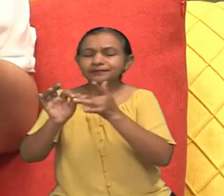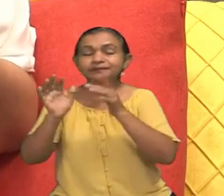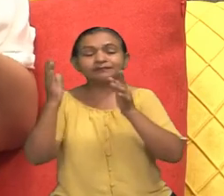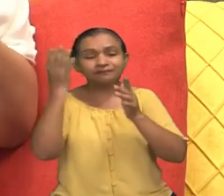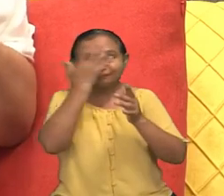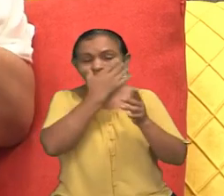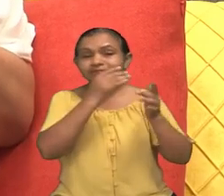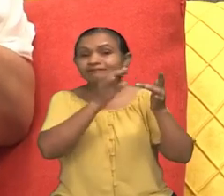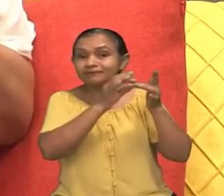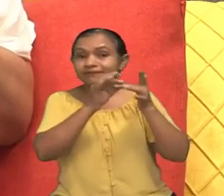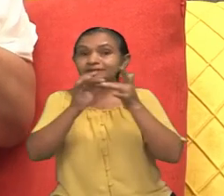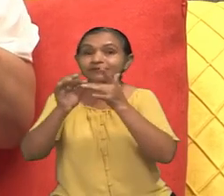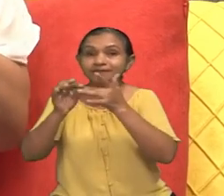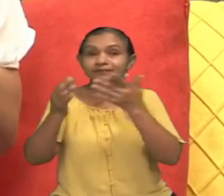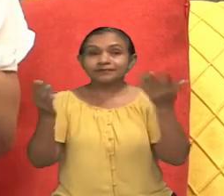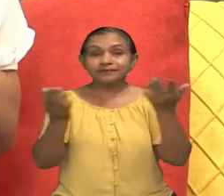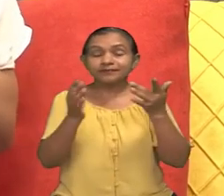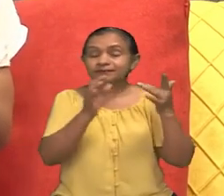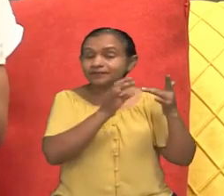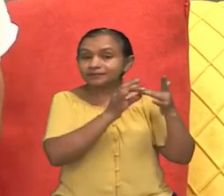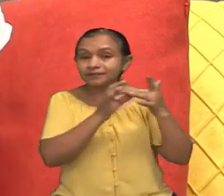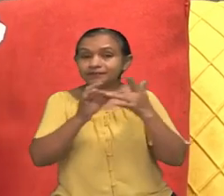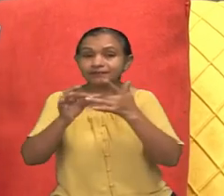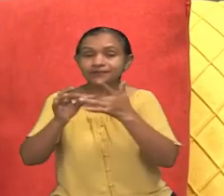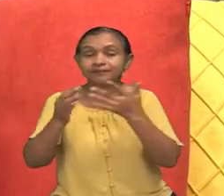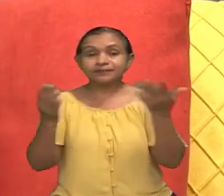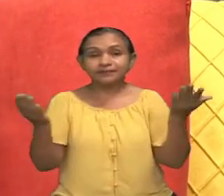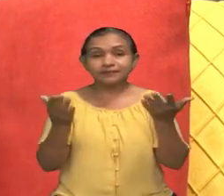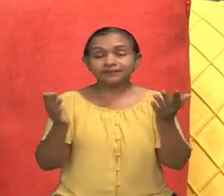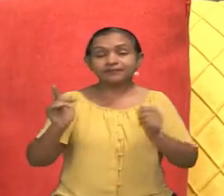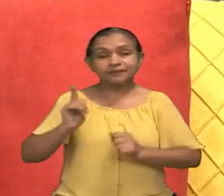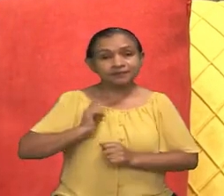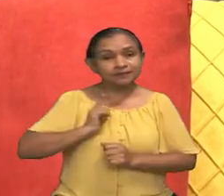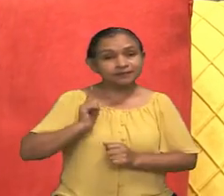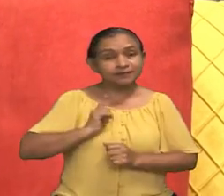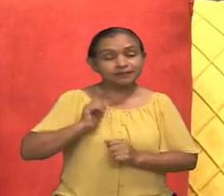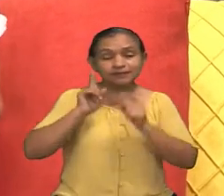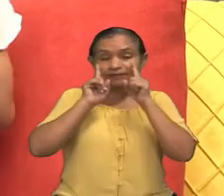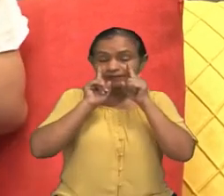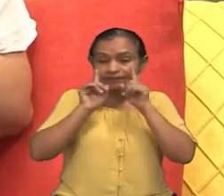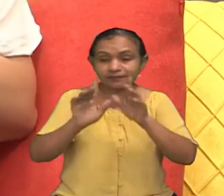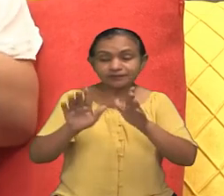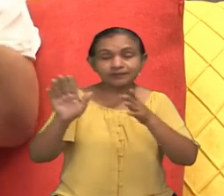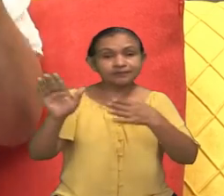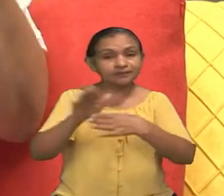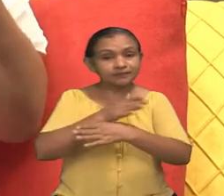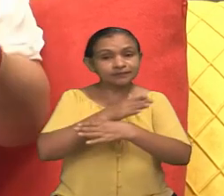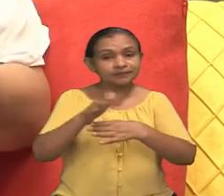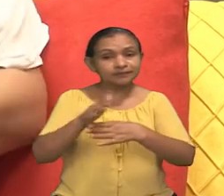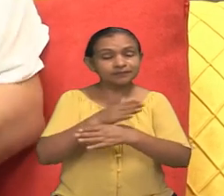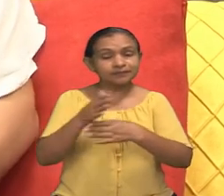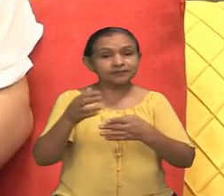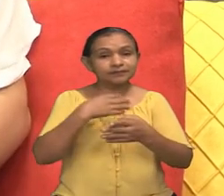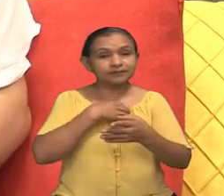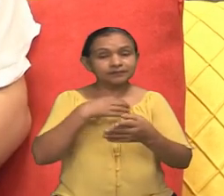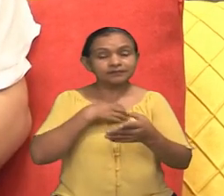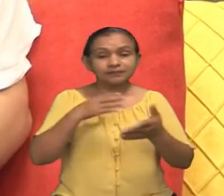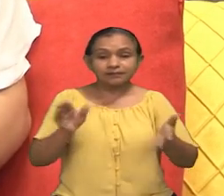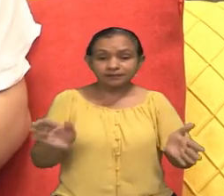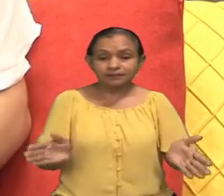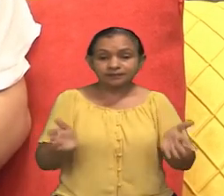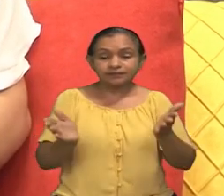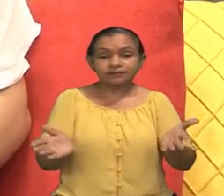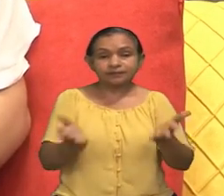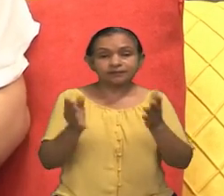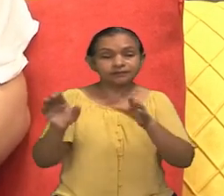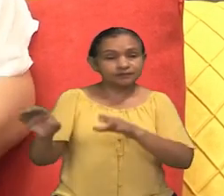especial. Entonces, lo especial, uno tiene un trato diferente. Y eso es lo que nosotros promovemos con